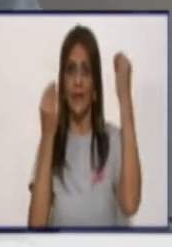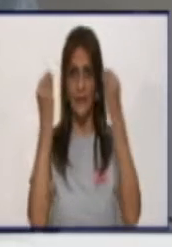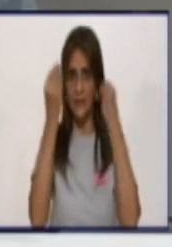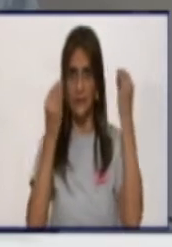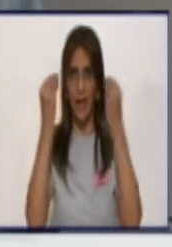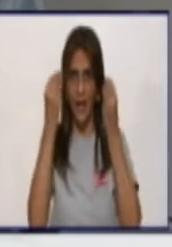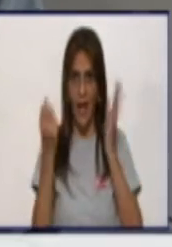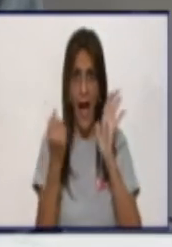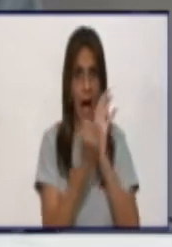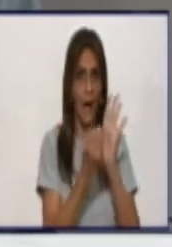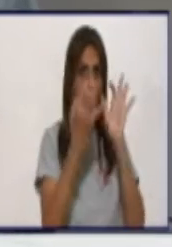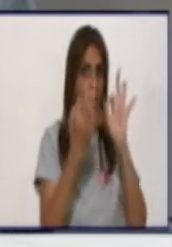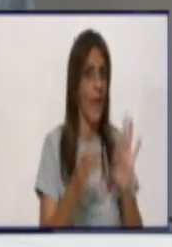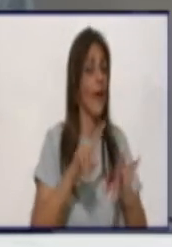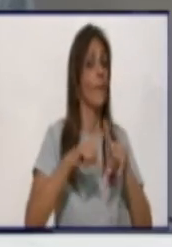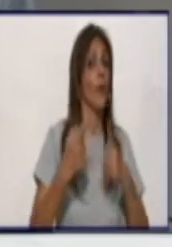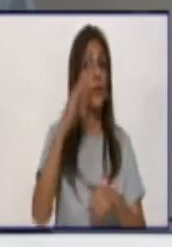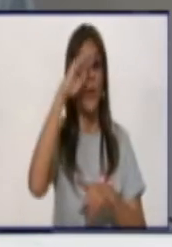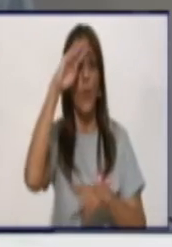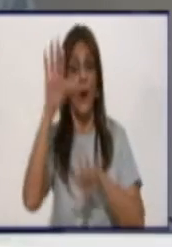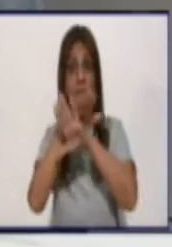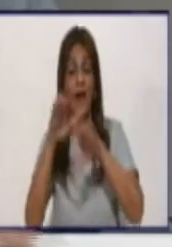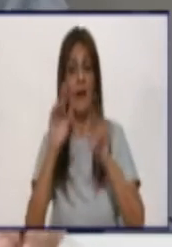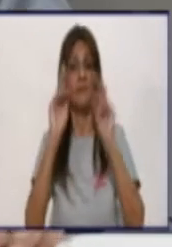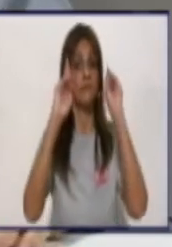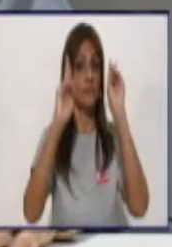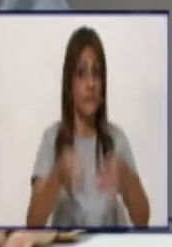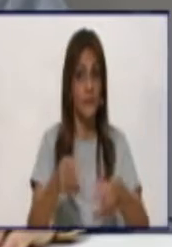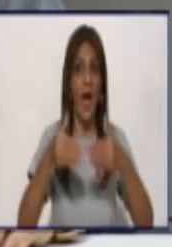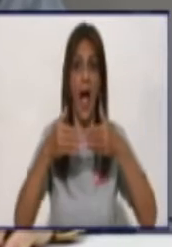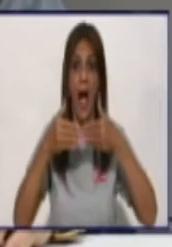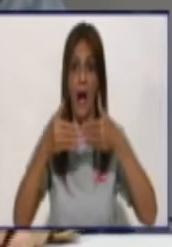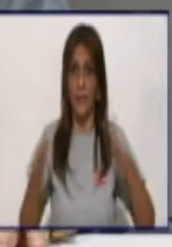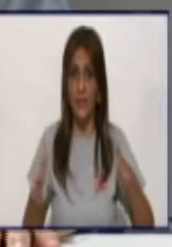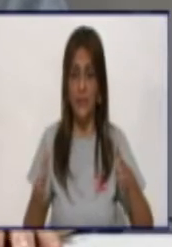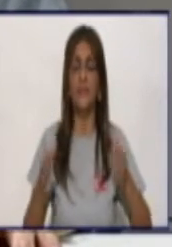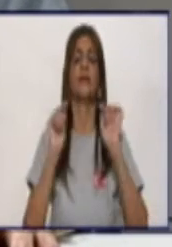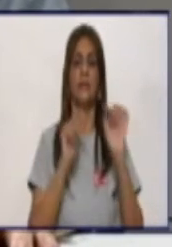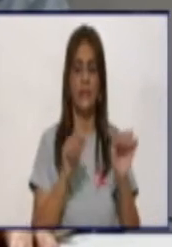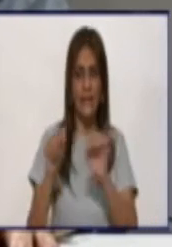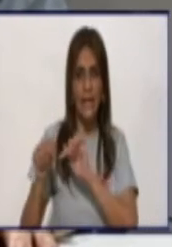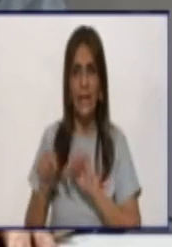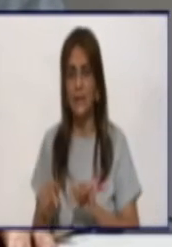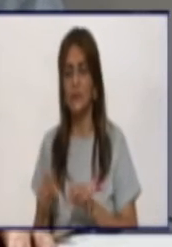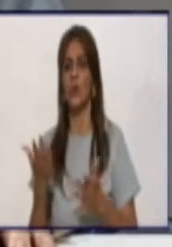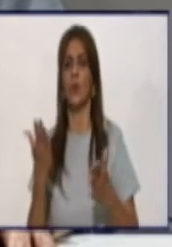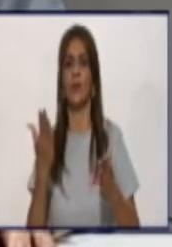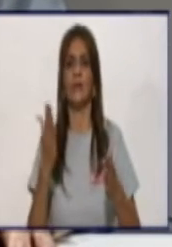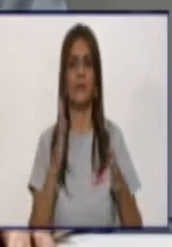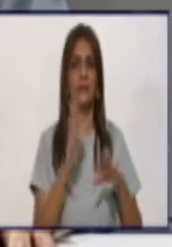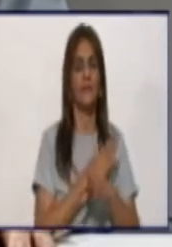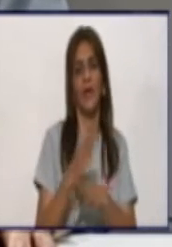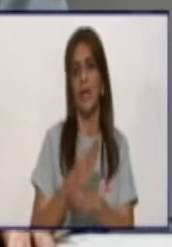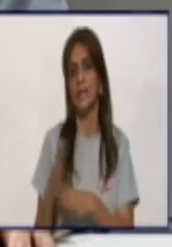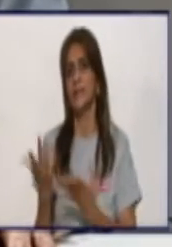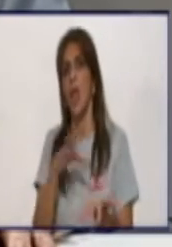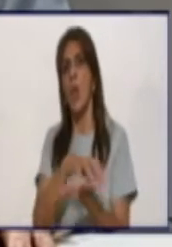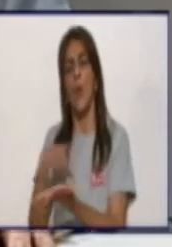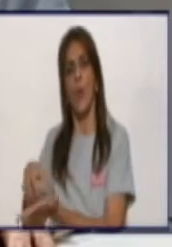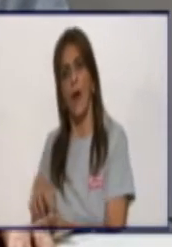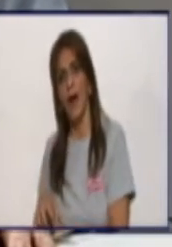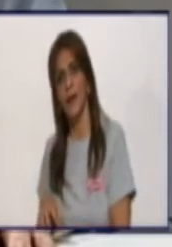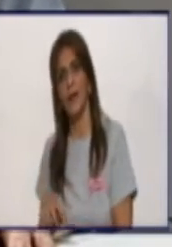avaladas por el país y que esto ha tenido en diferentes lugares y en diferentes momentos cómo ir